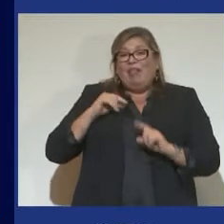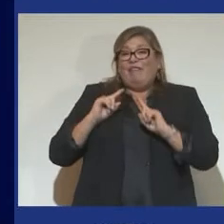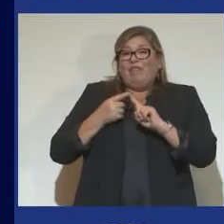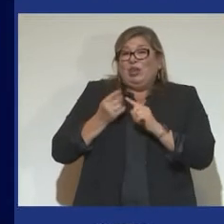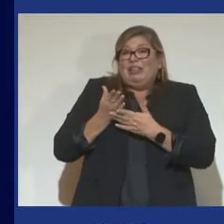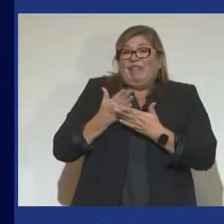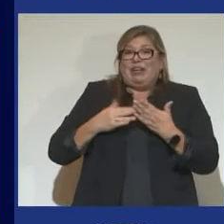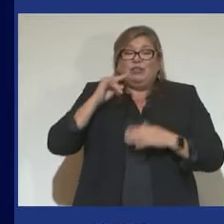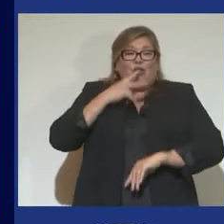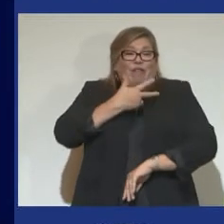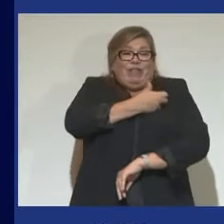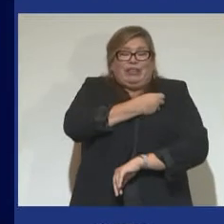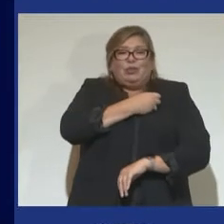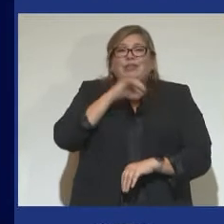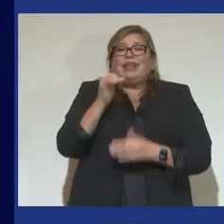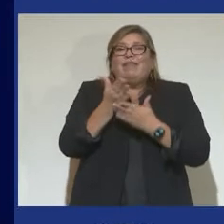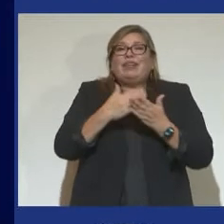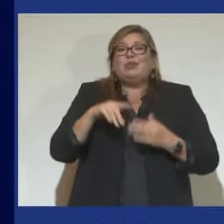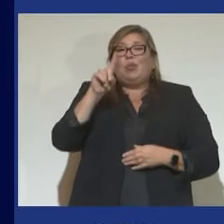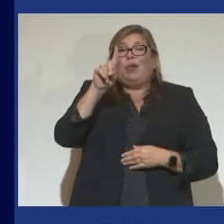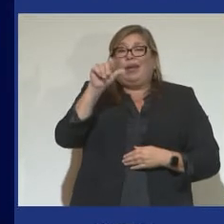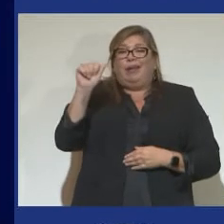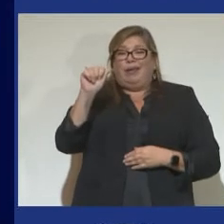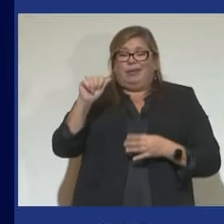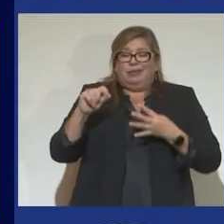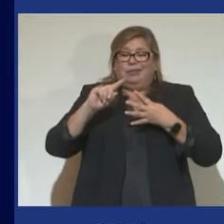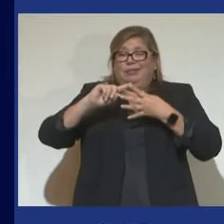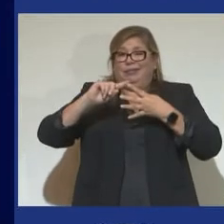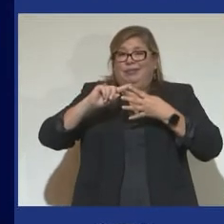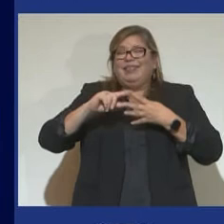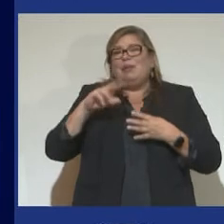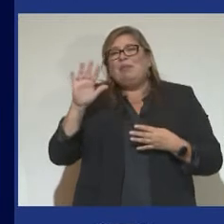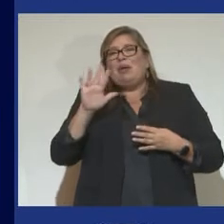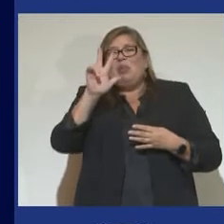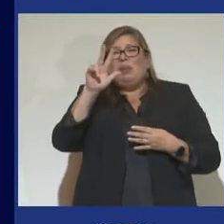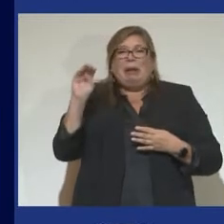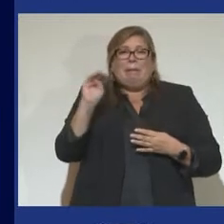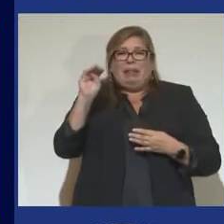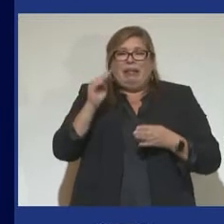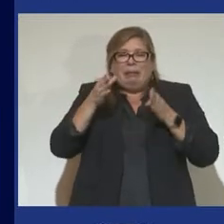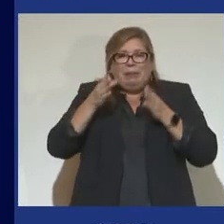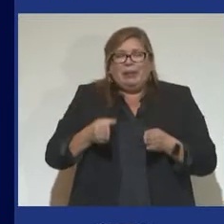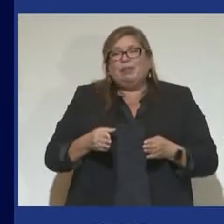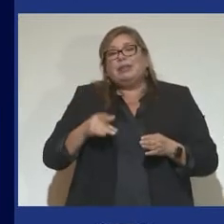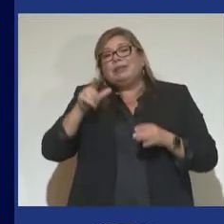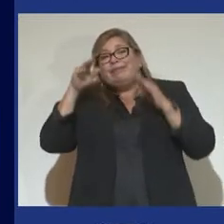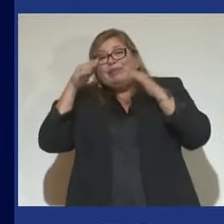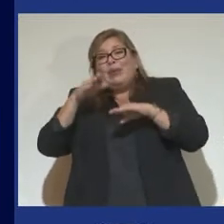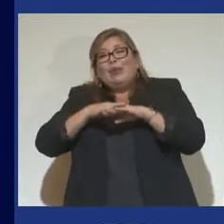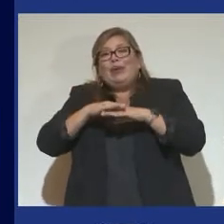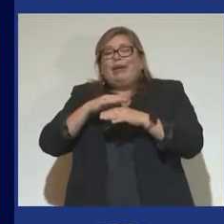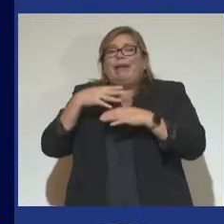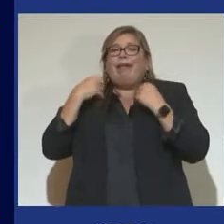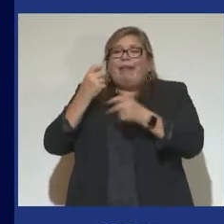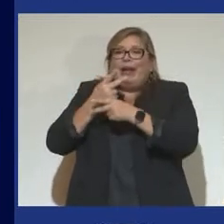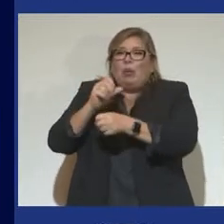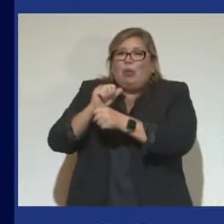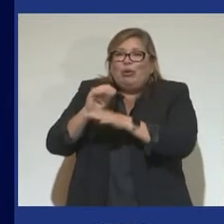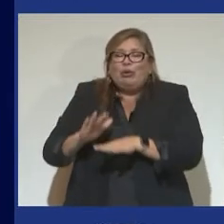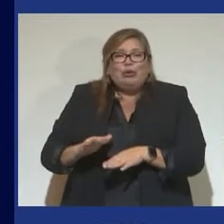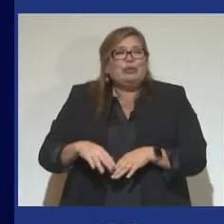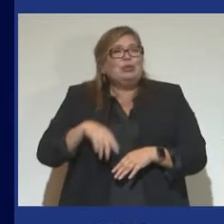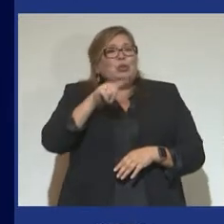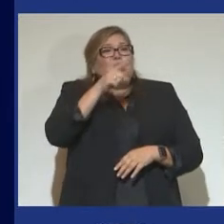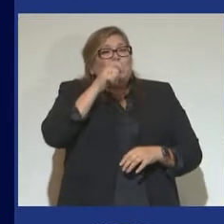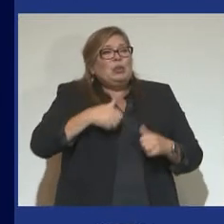fase para vacunaciones es la fase 1a son 3 millones de personas la prioridad es para trabajadores de salud y